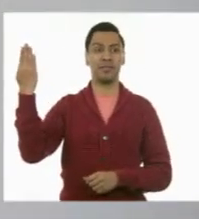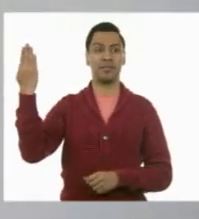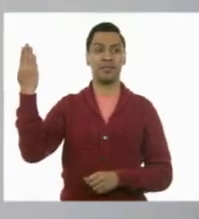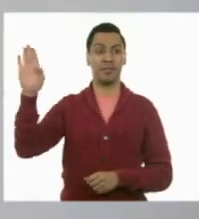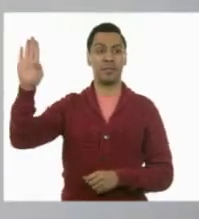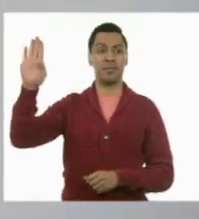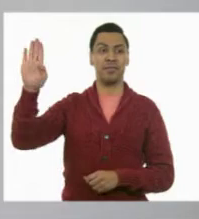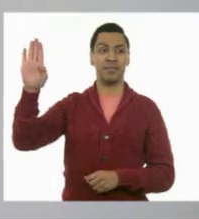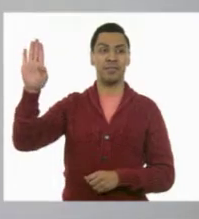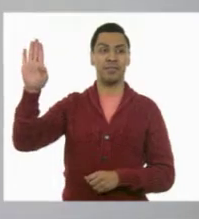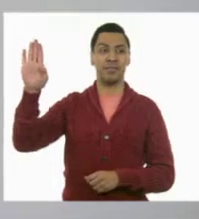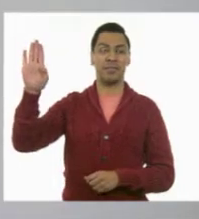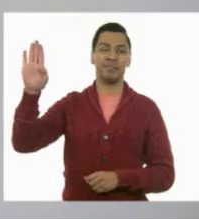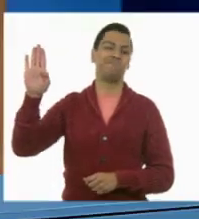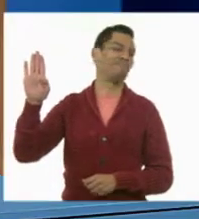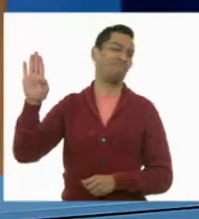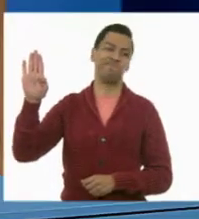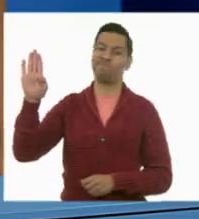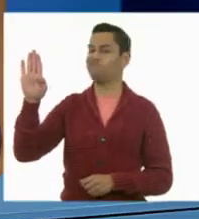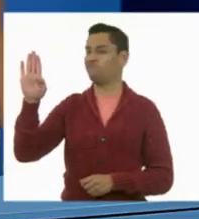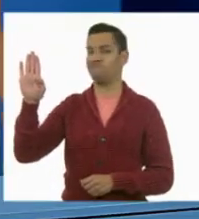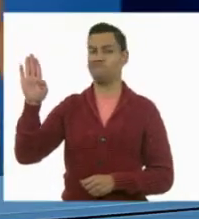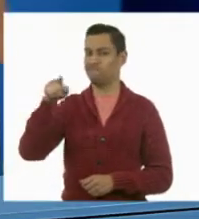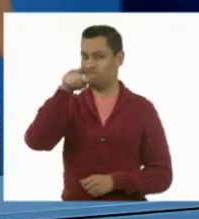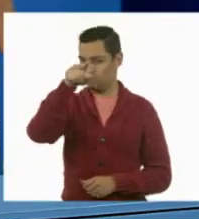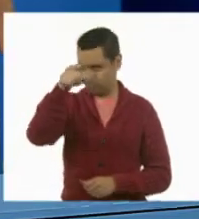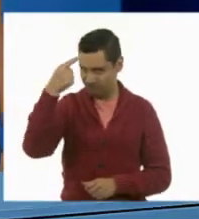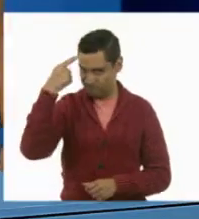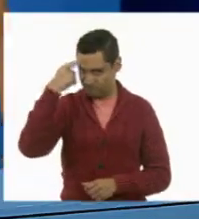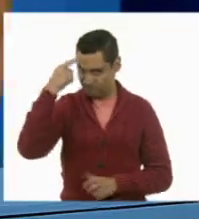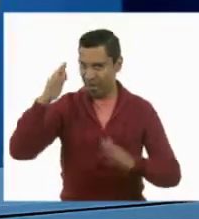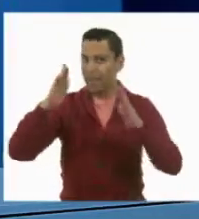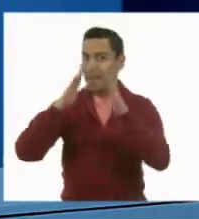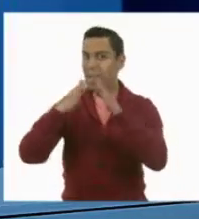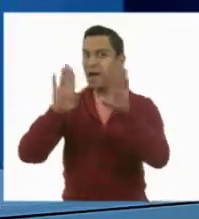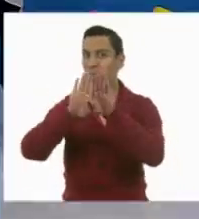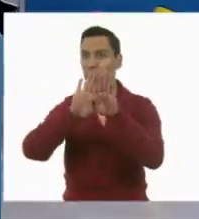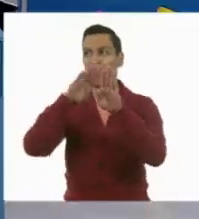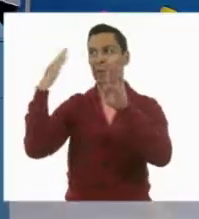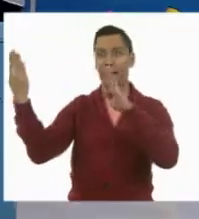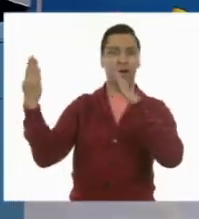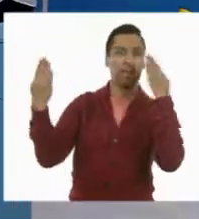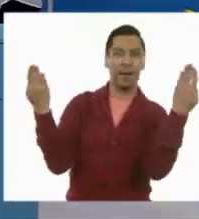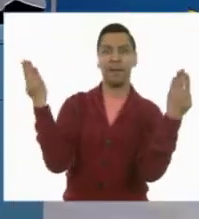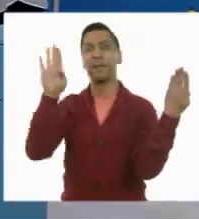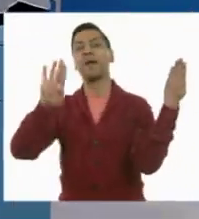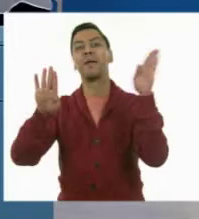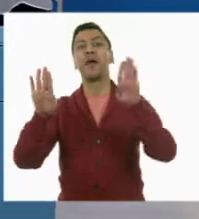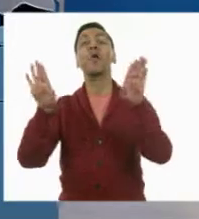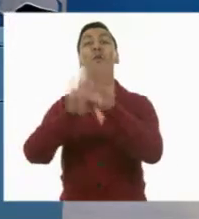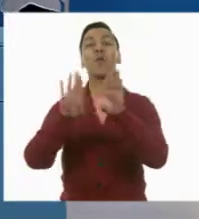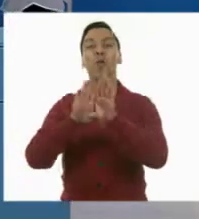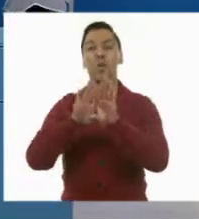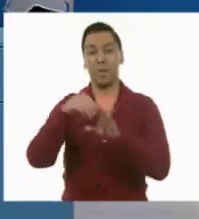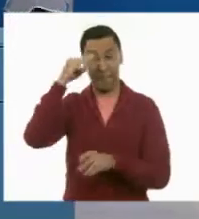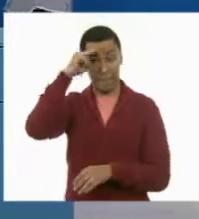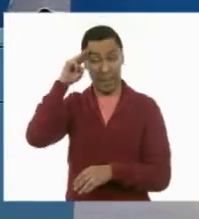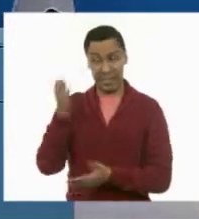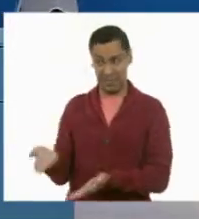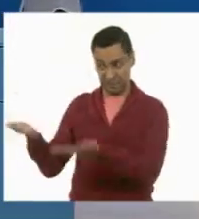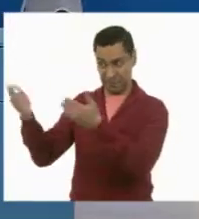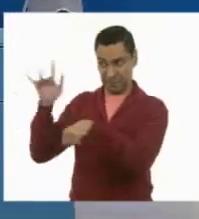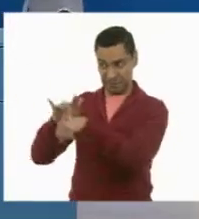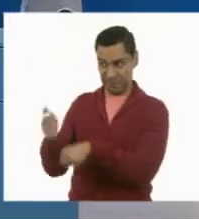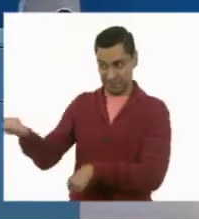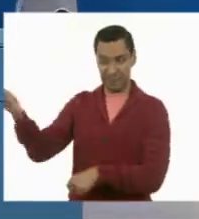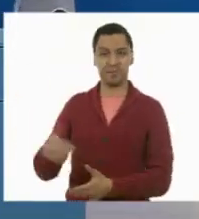Chino, Raúl. Acuérdense bien su casa, ¿eh? Las volteamos entonces. Le toca a María. Muy bien. A ver,